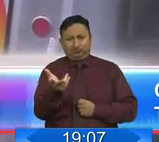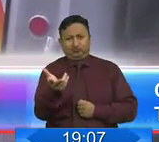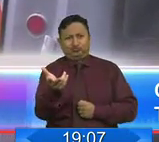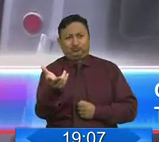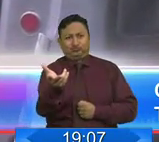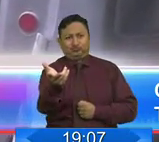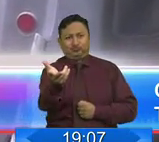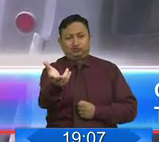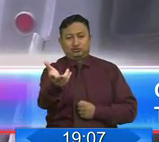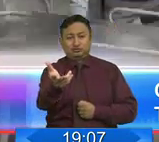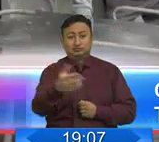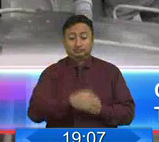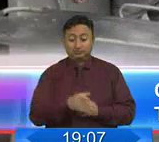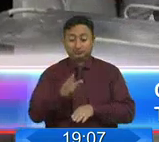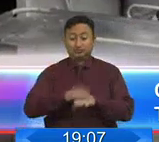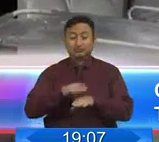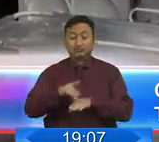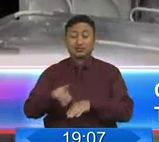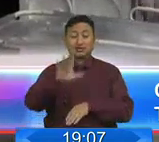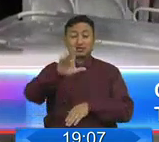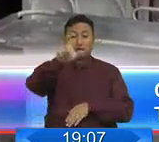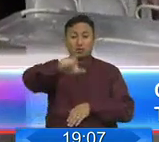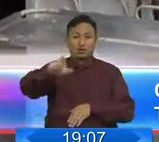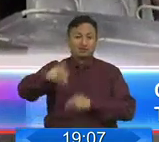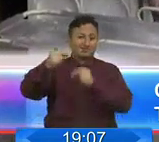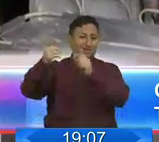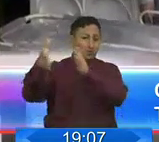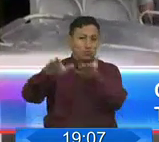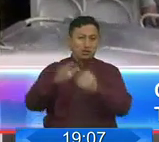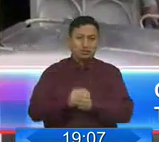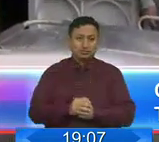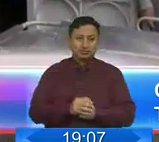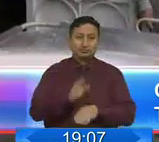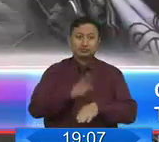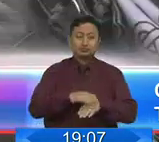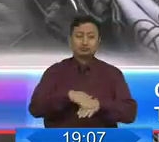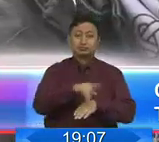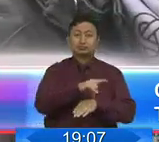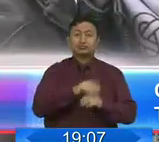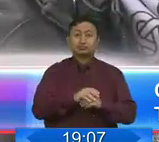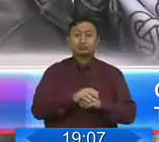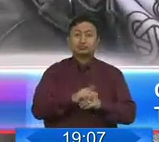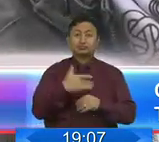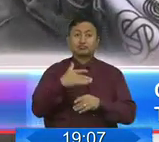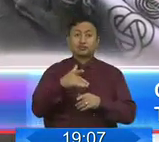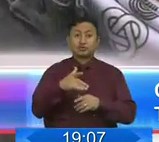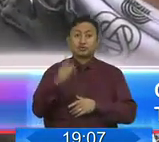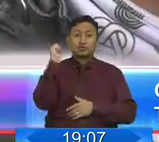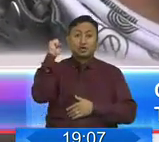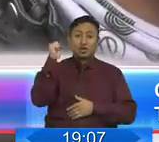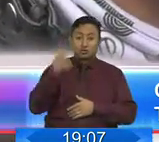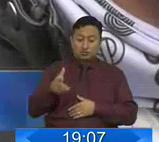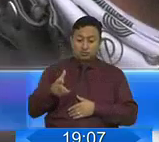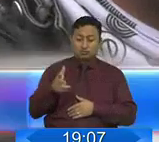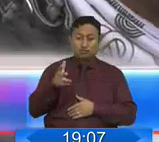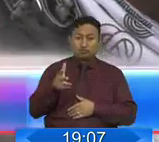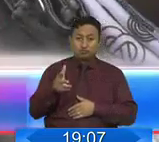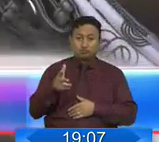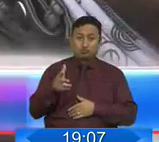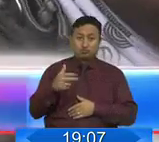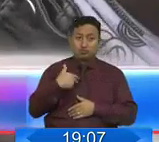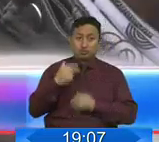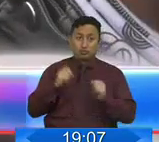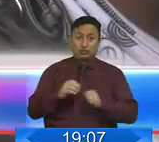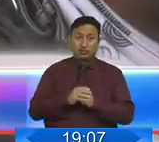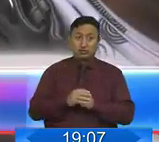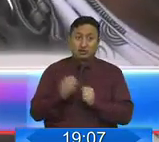los cinco murieran al instante. Perdió pista porque se levantó todo el lado derecho del carro y justamente logré pegarme más a las